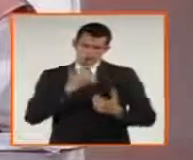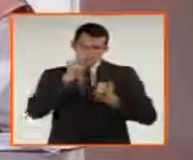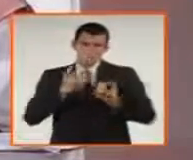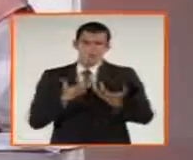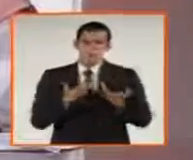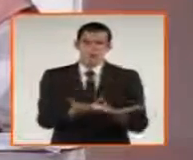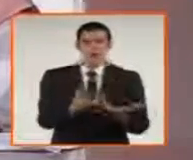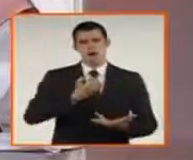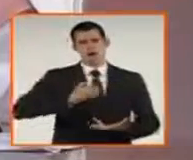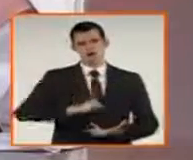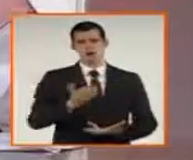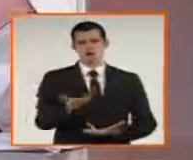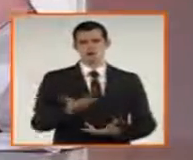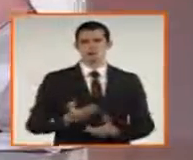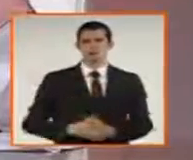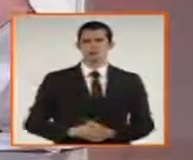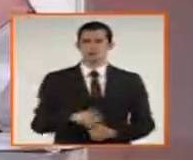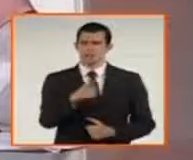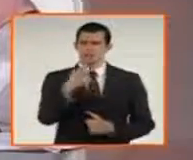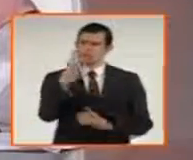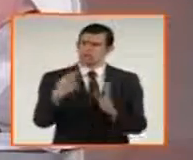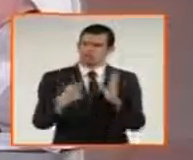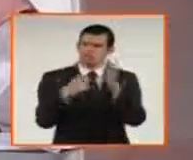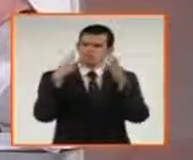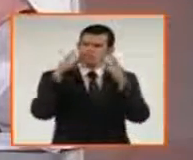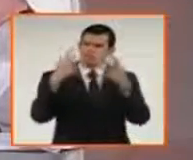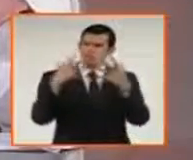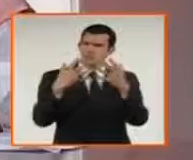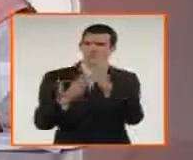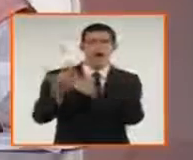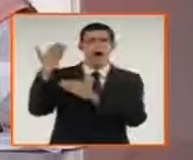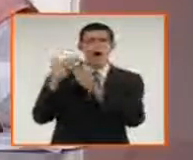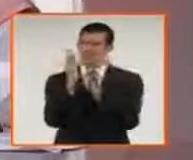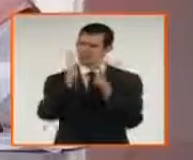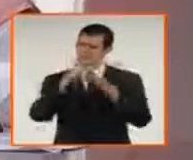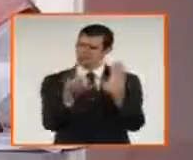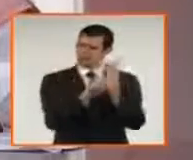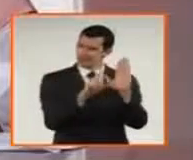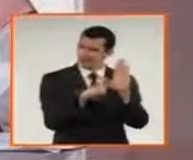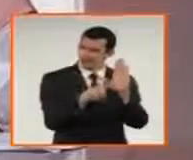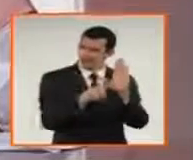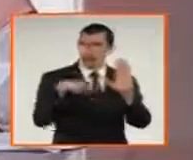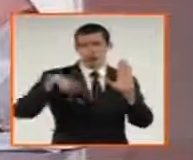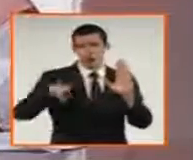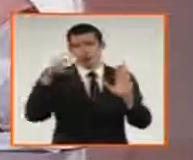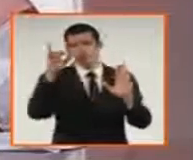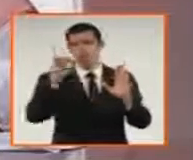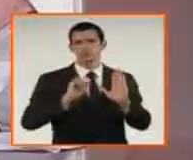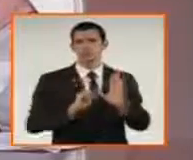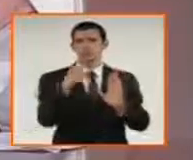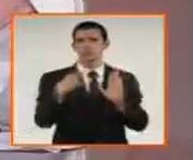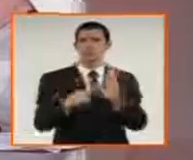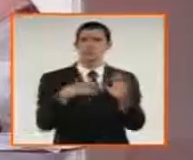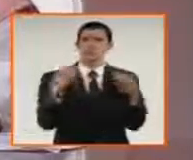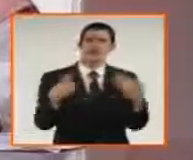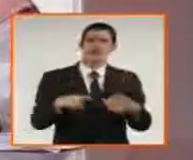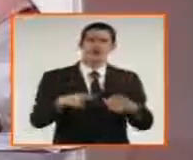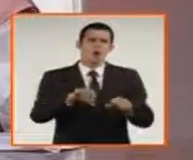lo importante realmente en el ámbito de la familia es que prevalezcan estos afectos. Entonces,